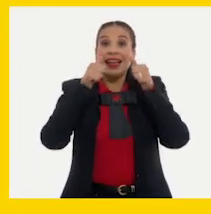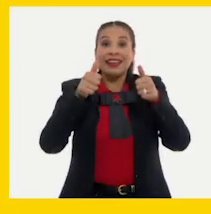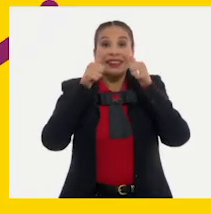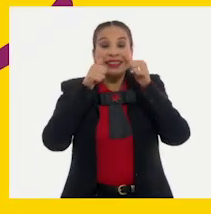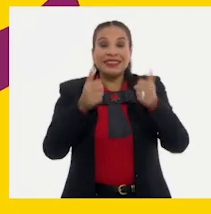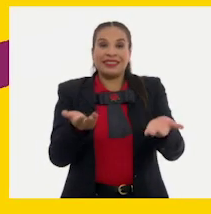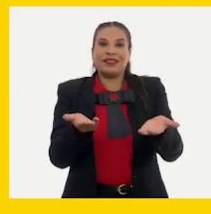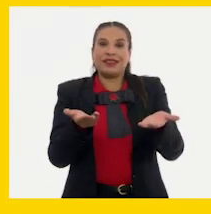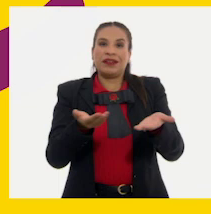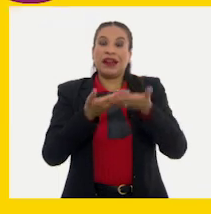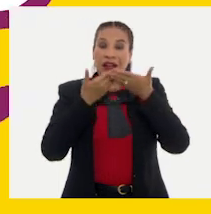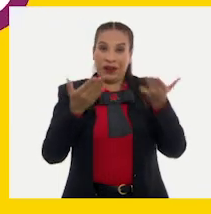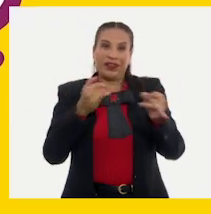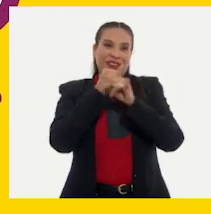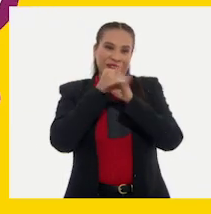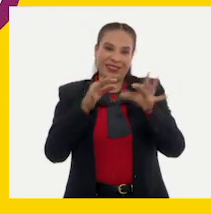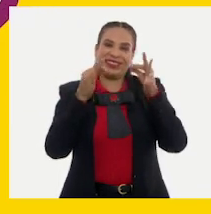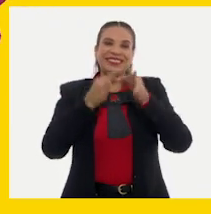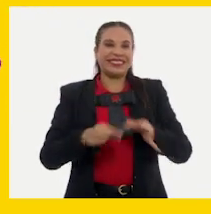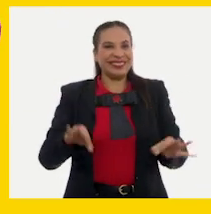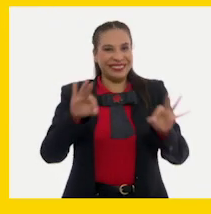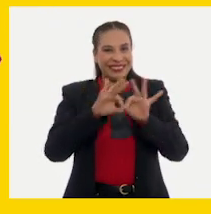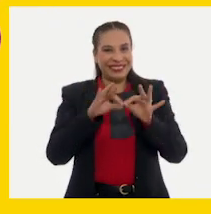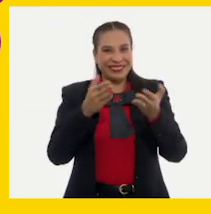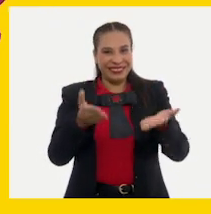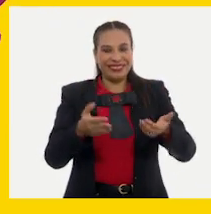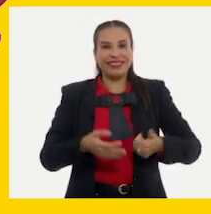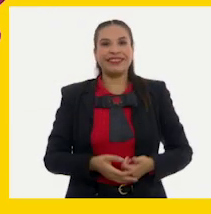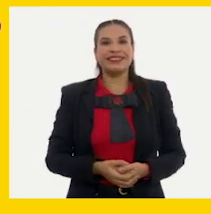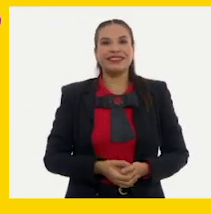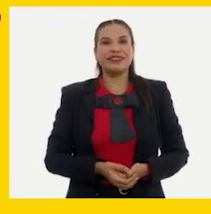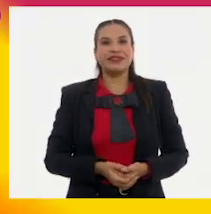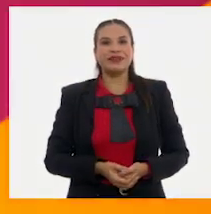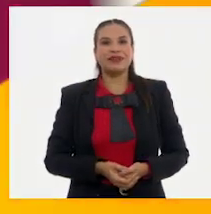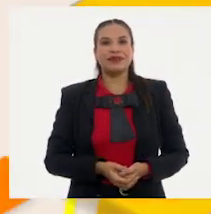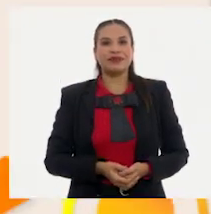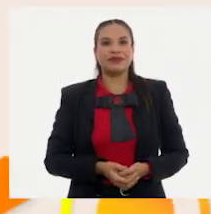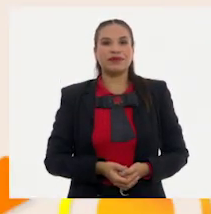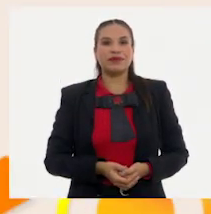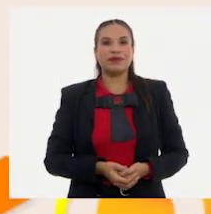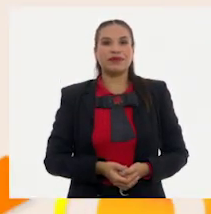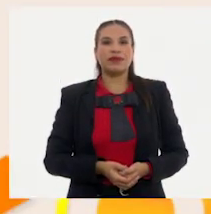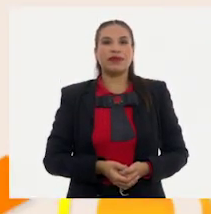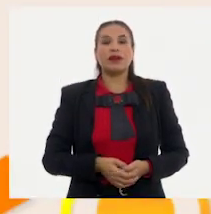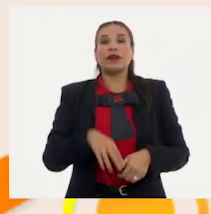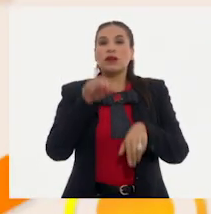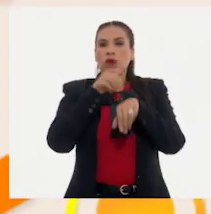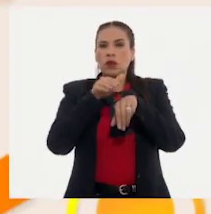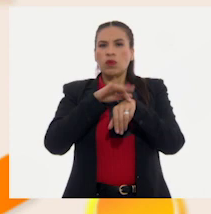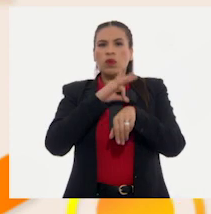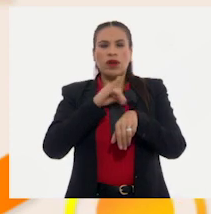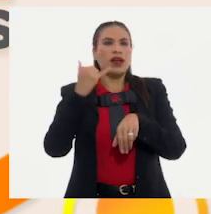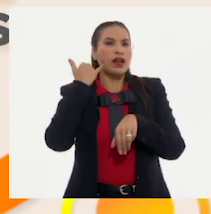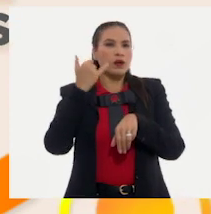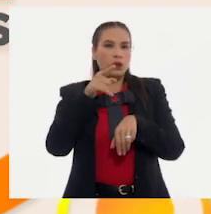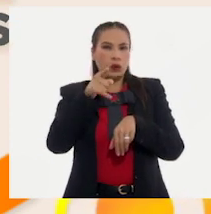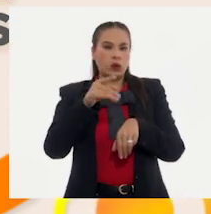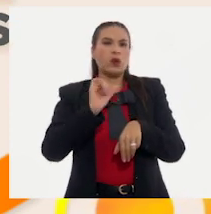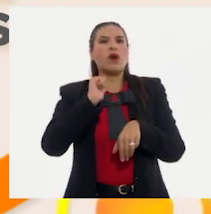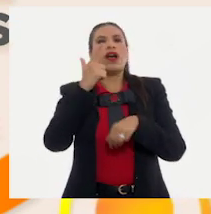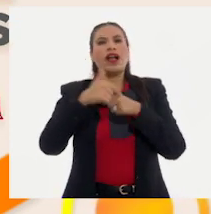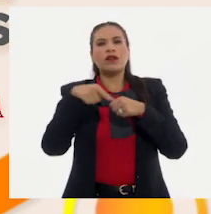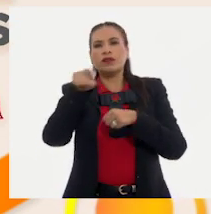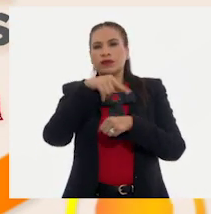¡Atención! ¡Atención! A continuación, información importante. A este número puedes llamar cuando tú o